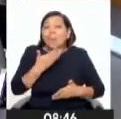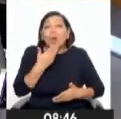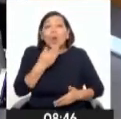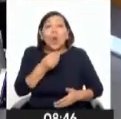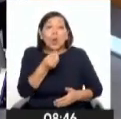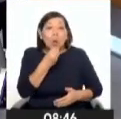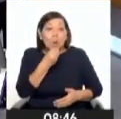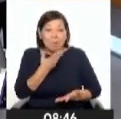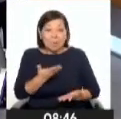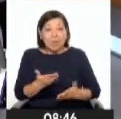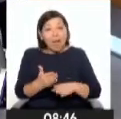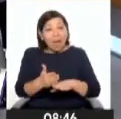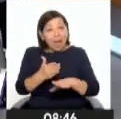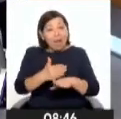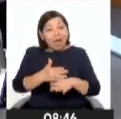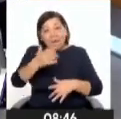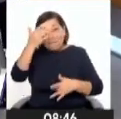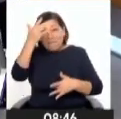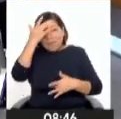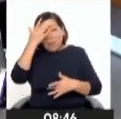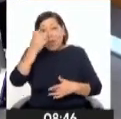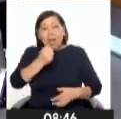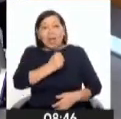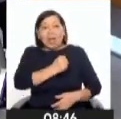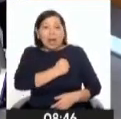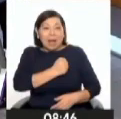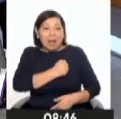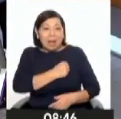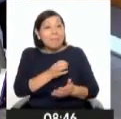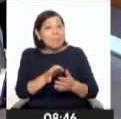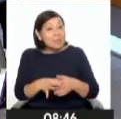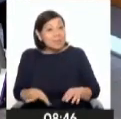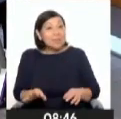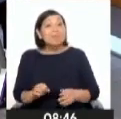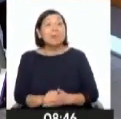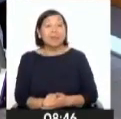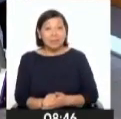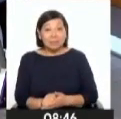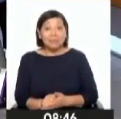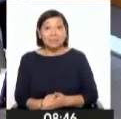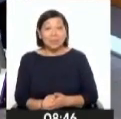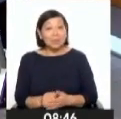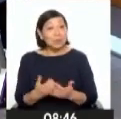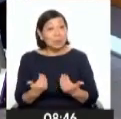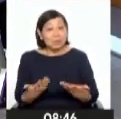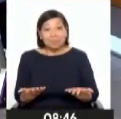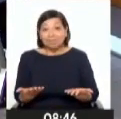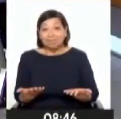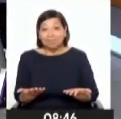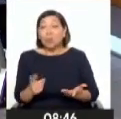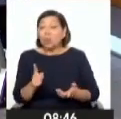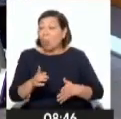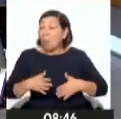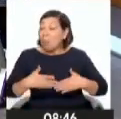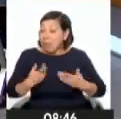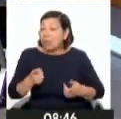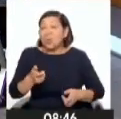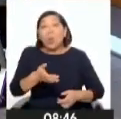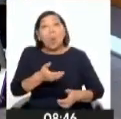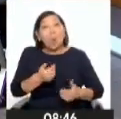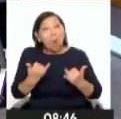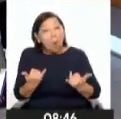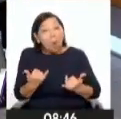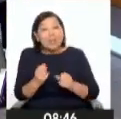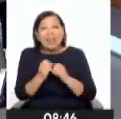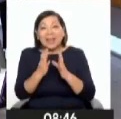la comida y previene las enfermedades cardiovasculares. Perfecto. Sí, es espectacular realmente, así que pueden tomar su cervecita,